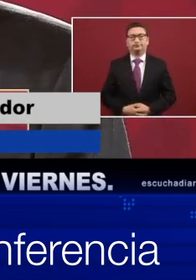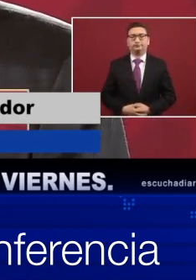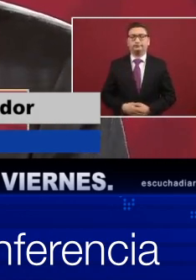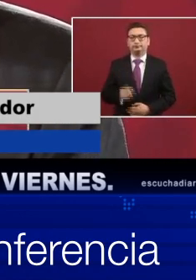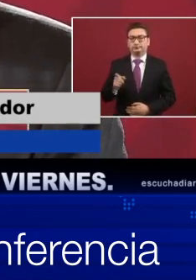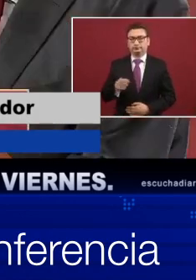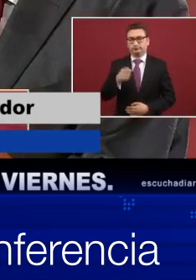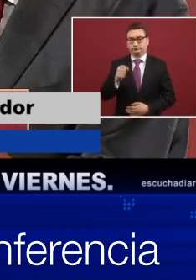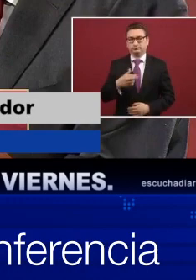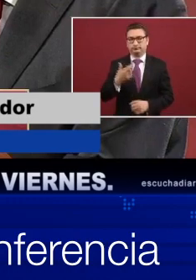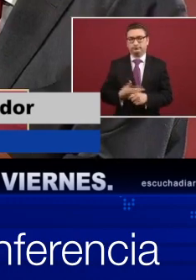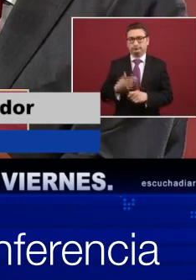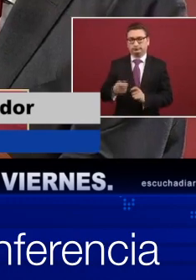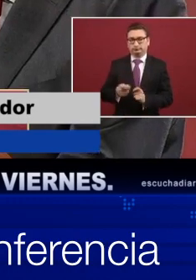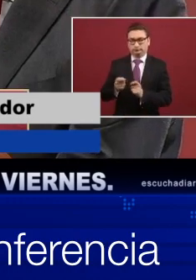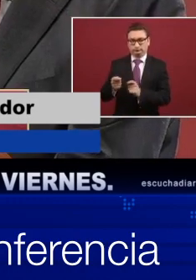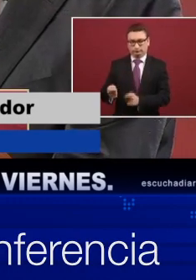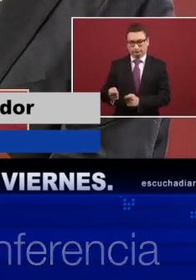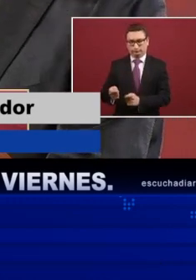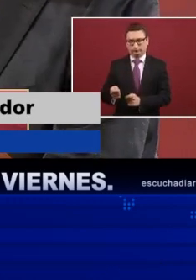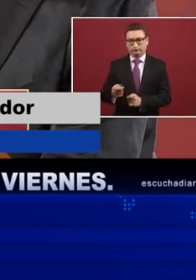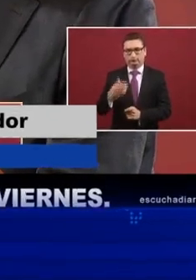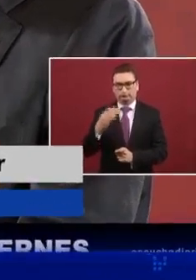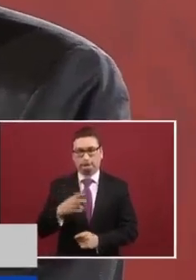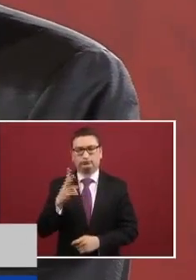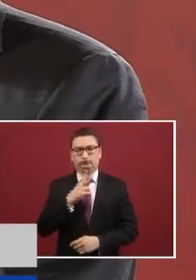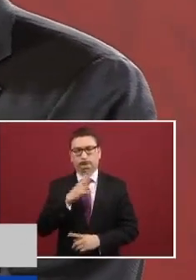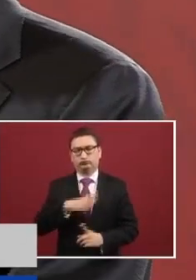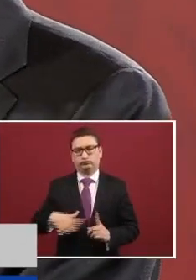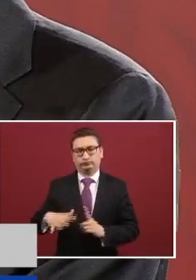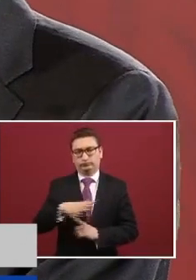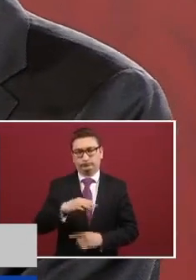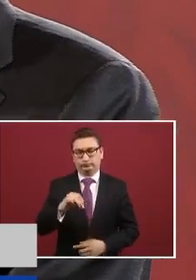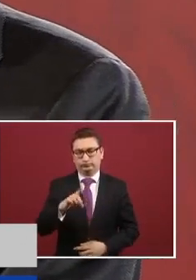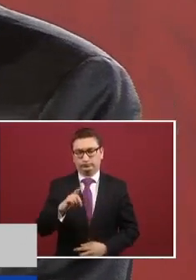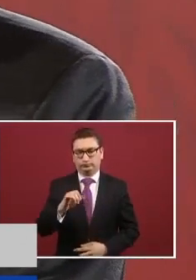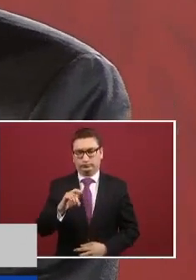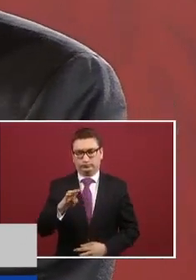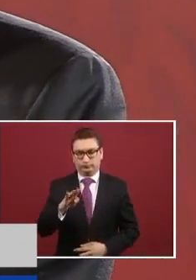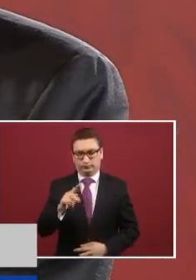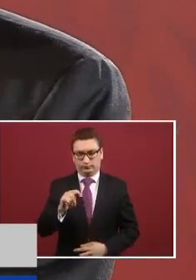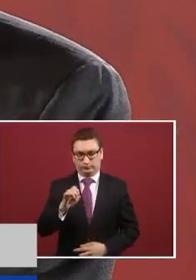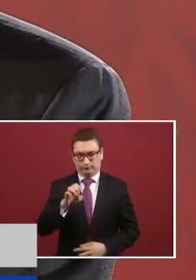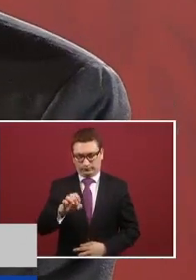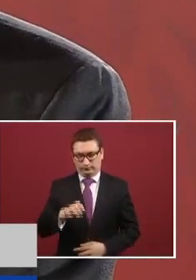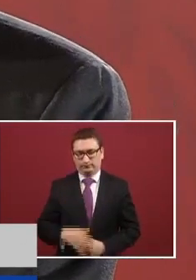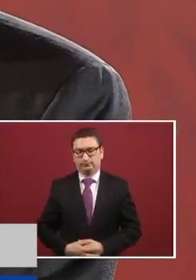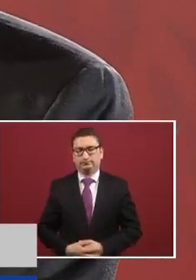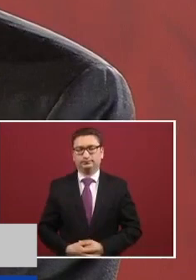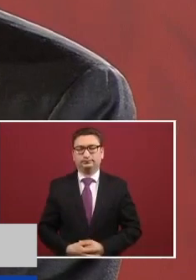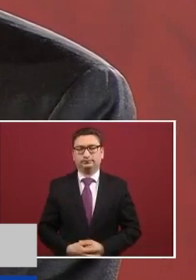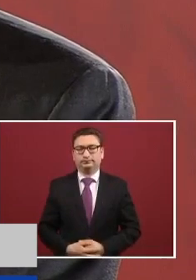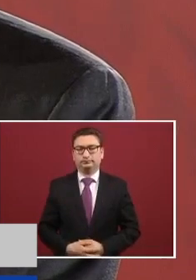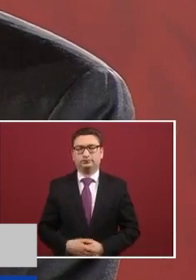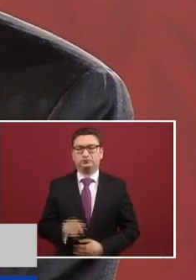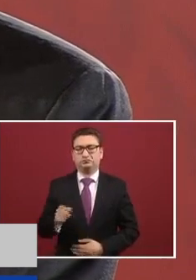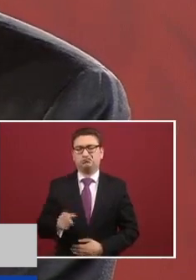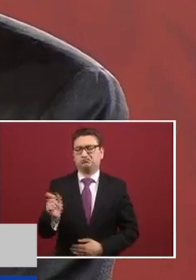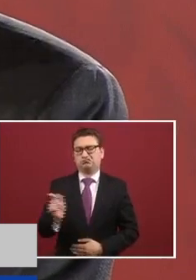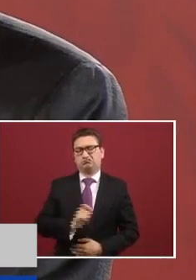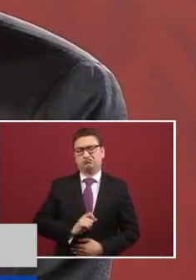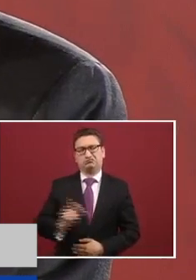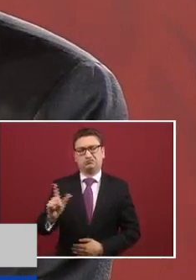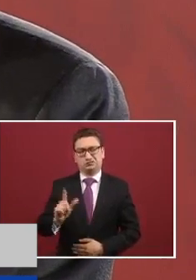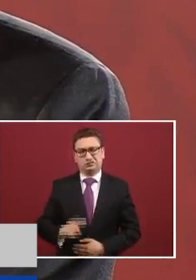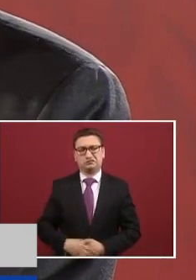como secretario de Medio Ambiente. El día de hoy el presidente informa del nombramiento al nuevo titular de la